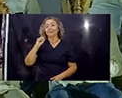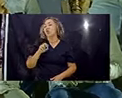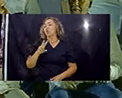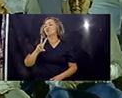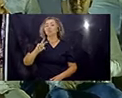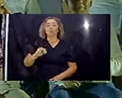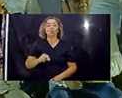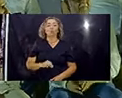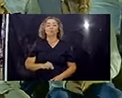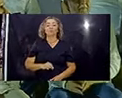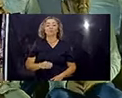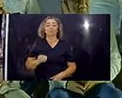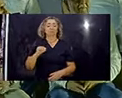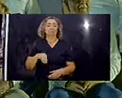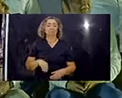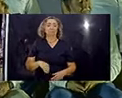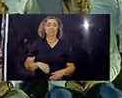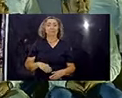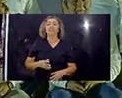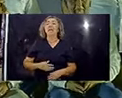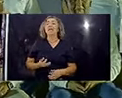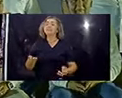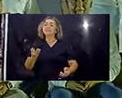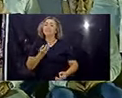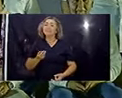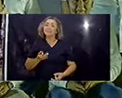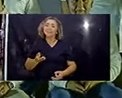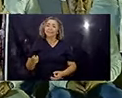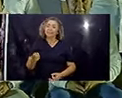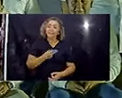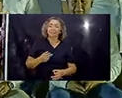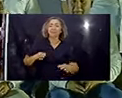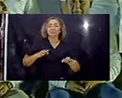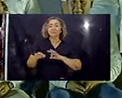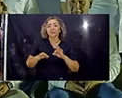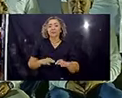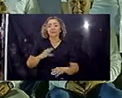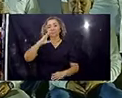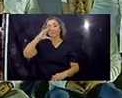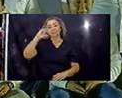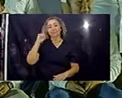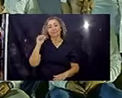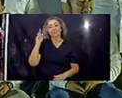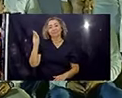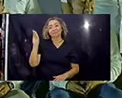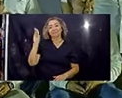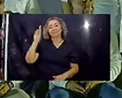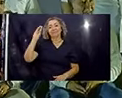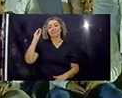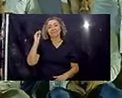programas sociales a trabajar cabrones como dice Quién